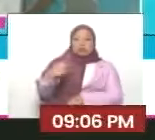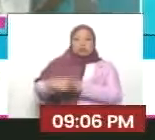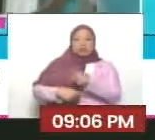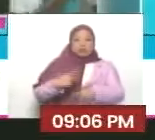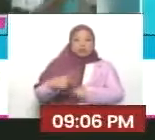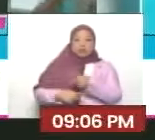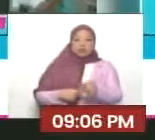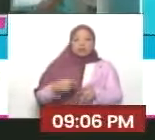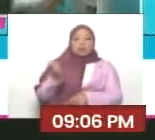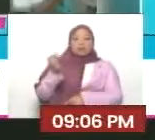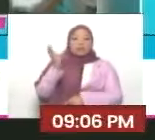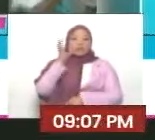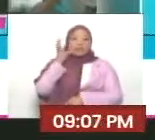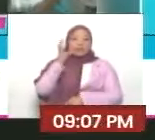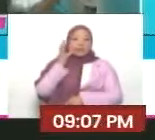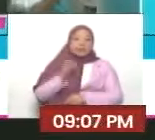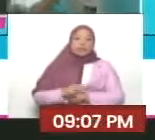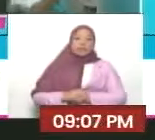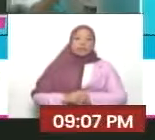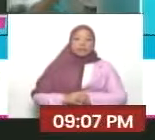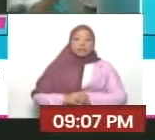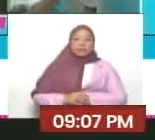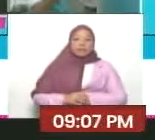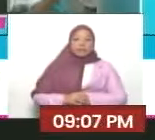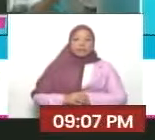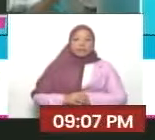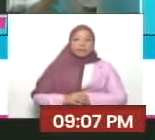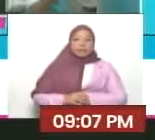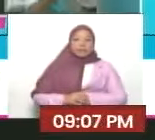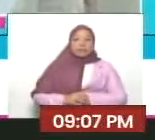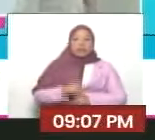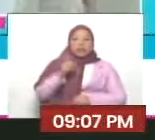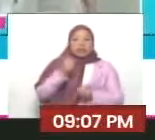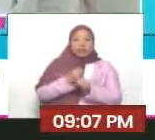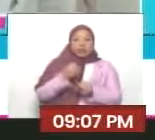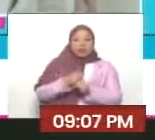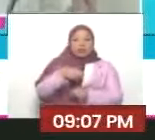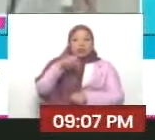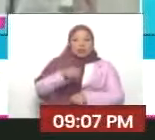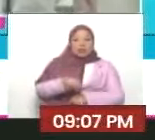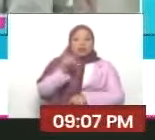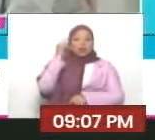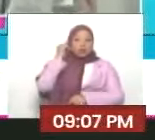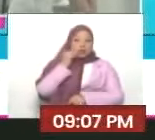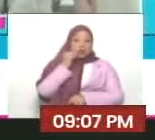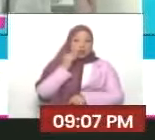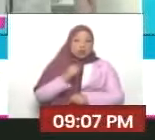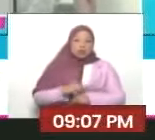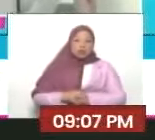productor de cacao del país. Actualmente nos supera por un pelito el estado Sucre.